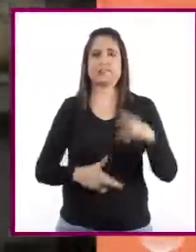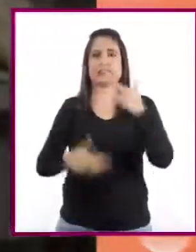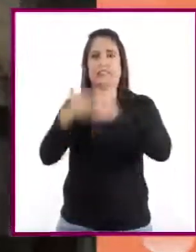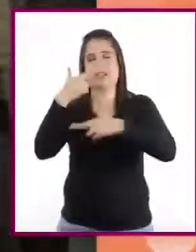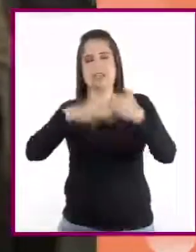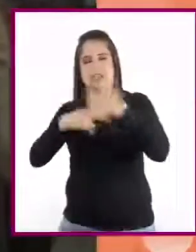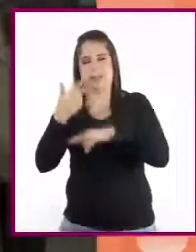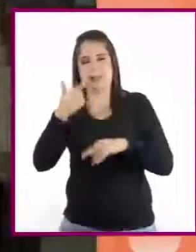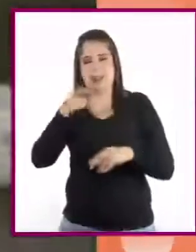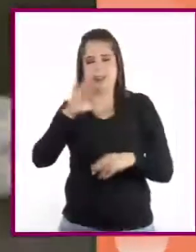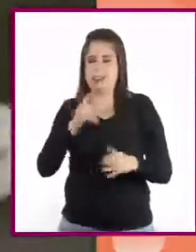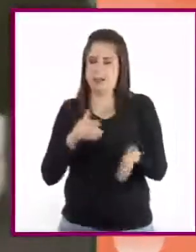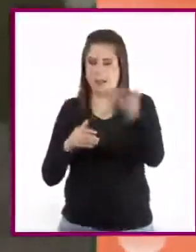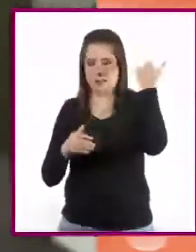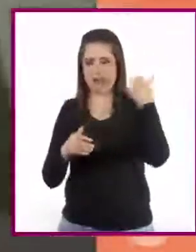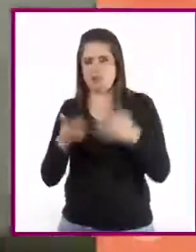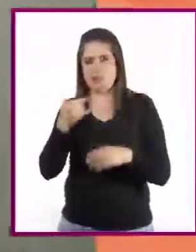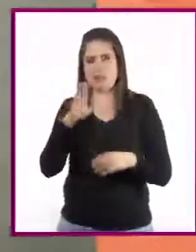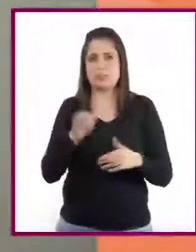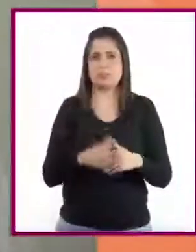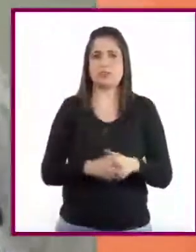García.